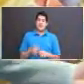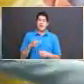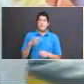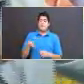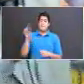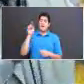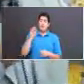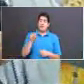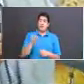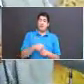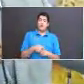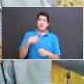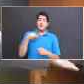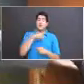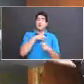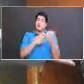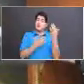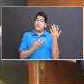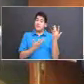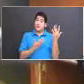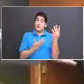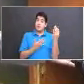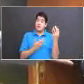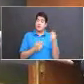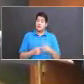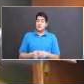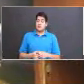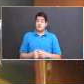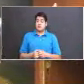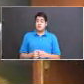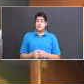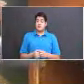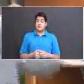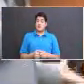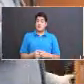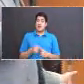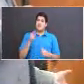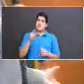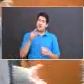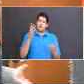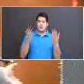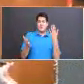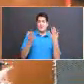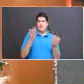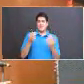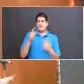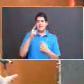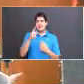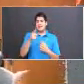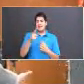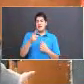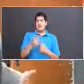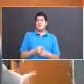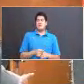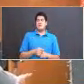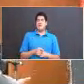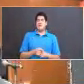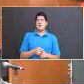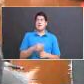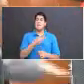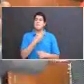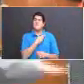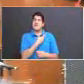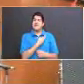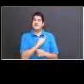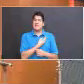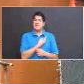Pero eso es lo que estamos esperando. Pero eso parecería un engañabobos.